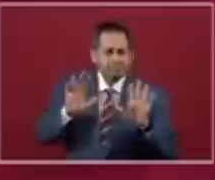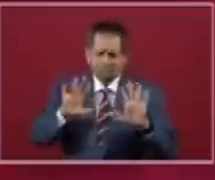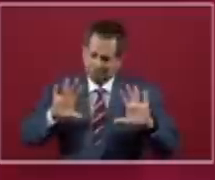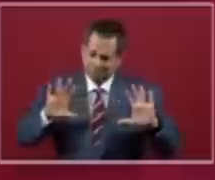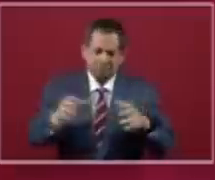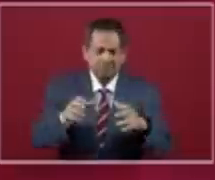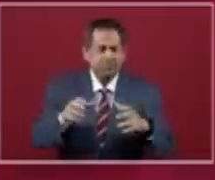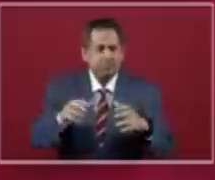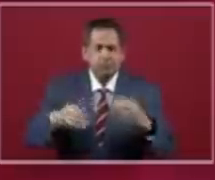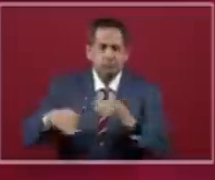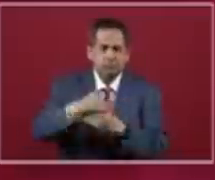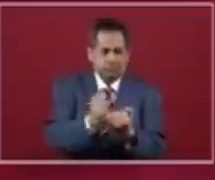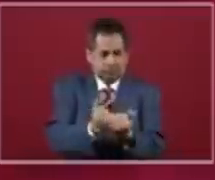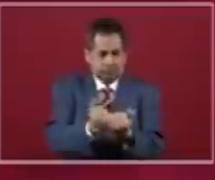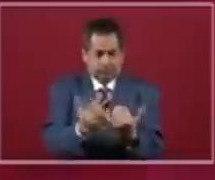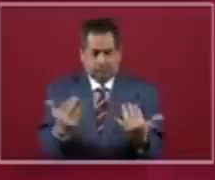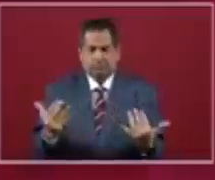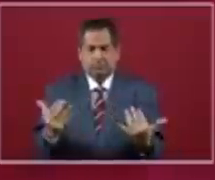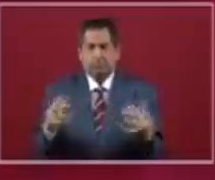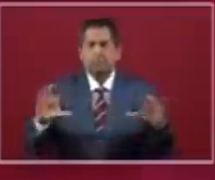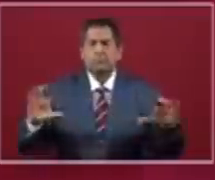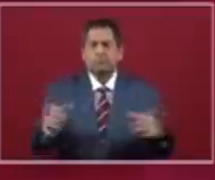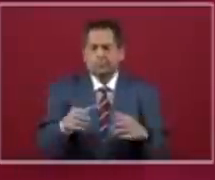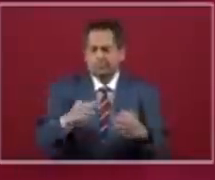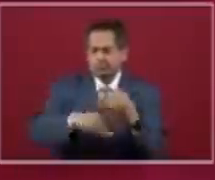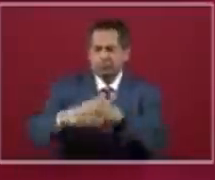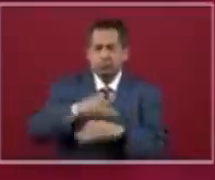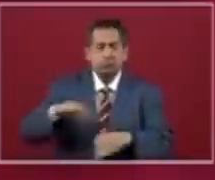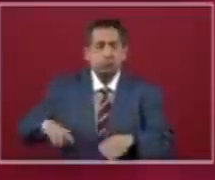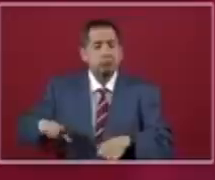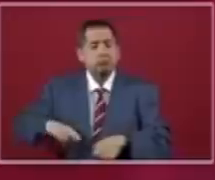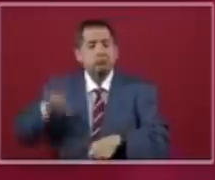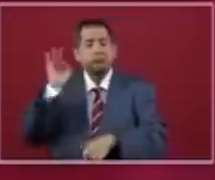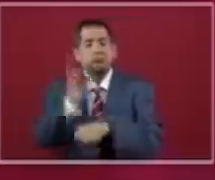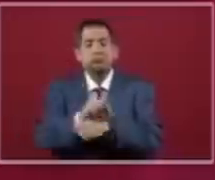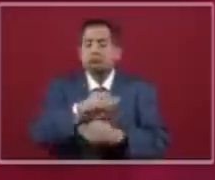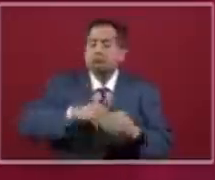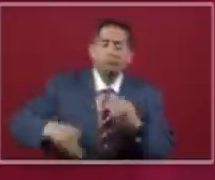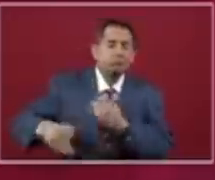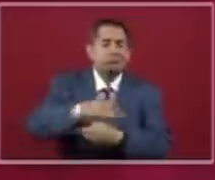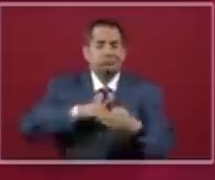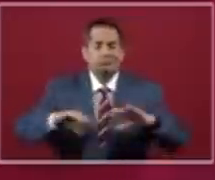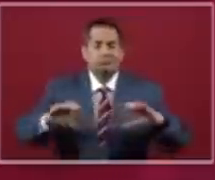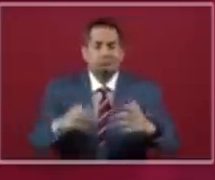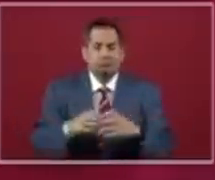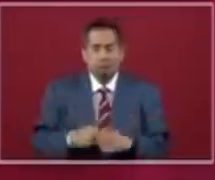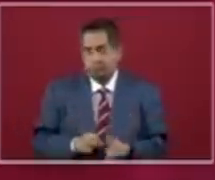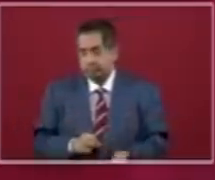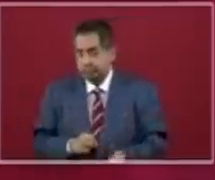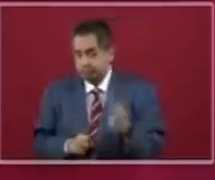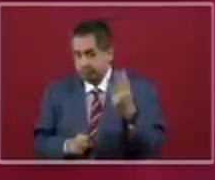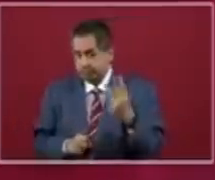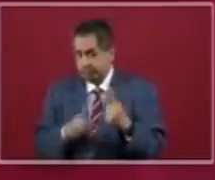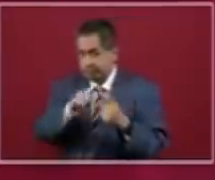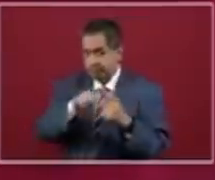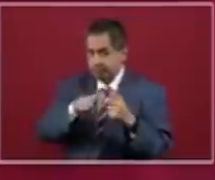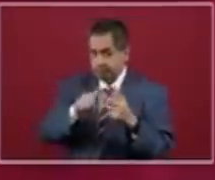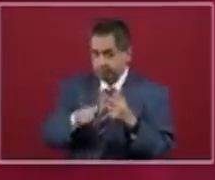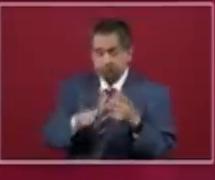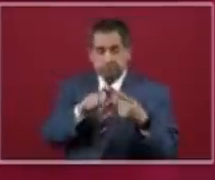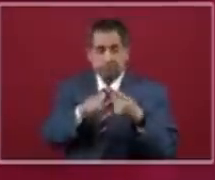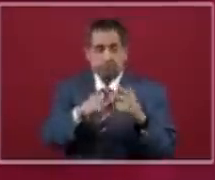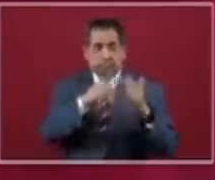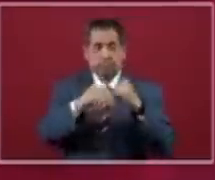gobierno plural, un gobierno de todos. Pero esos tres propósitos: crecer